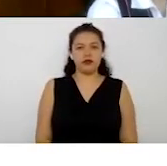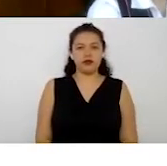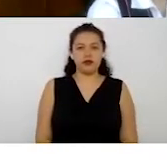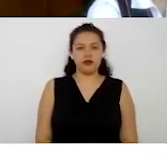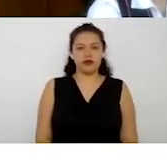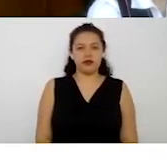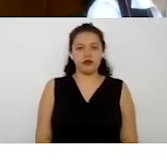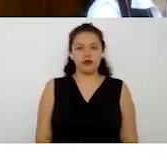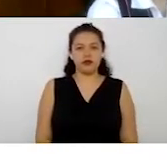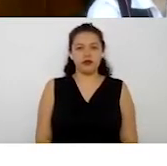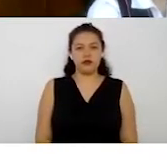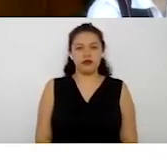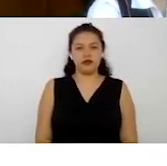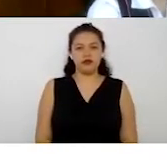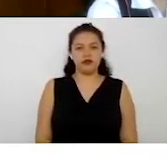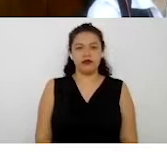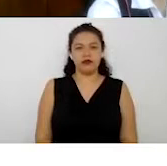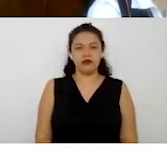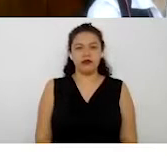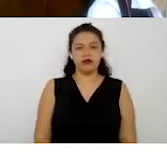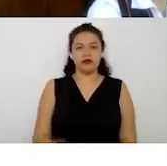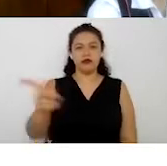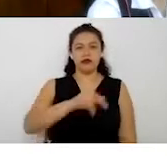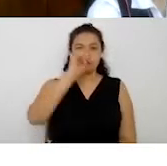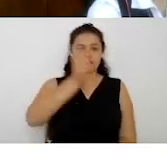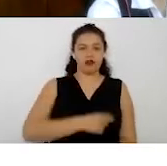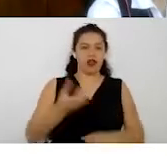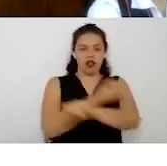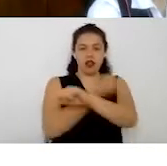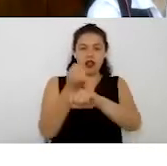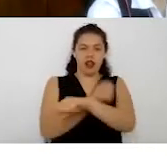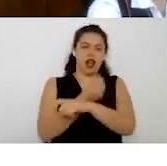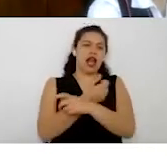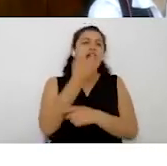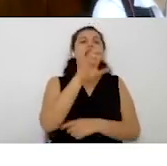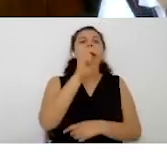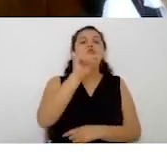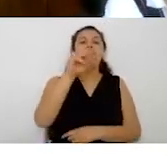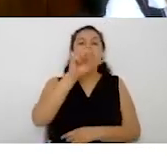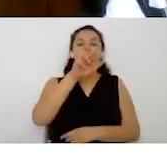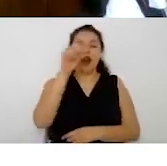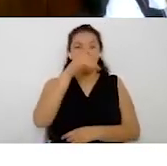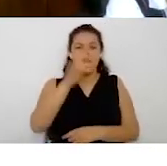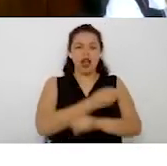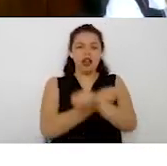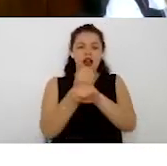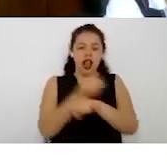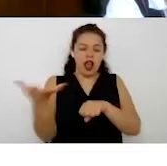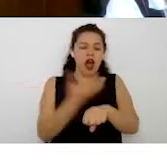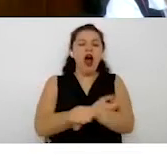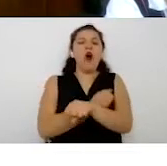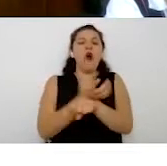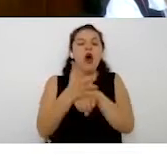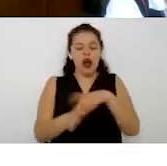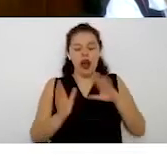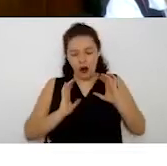Bien. Por definición tenemos que una hemorragia es la salida o derrame de sangre fuera de lo que es el cuerpo,